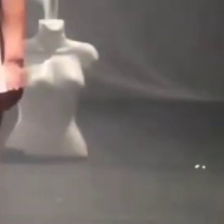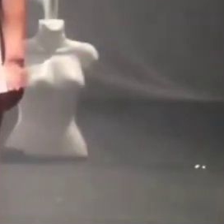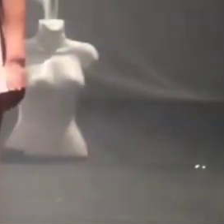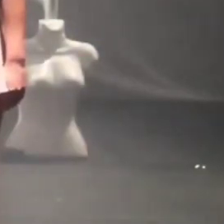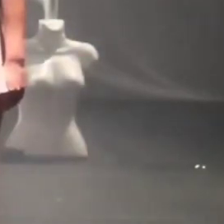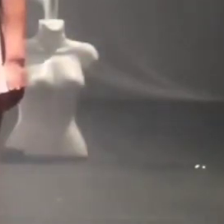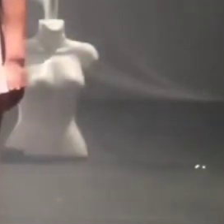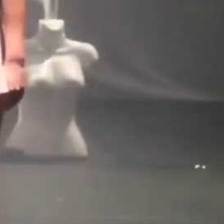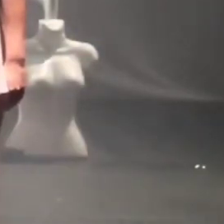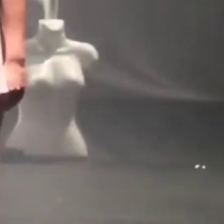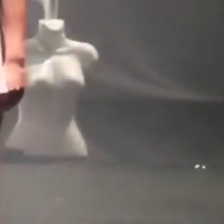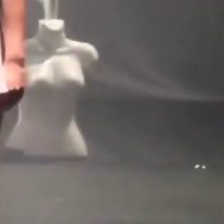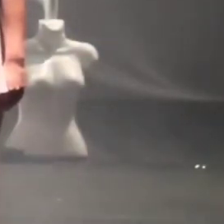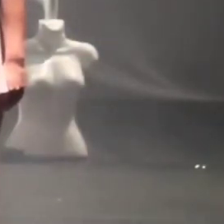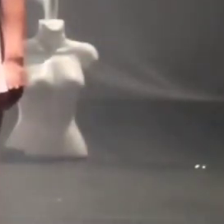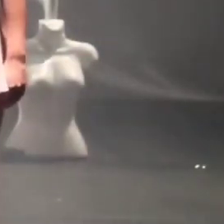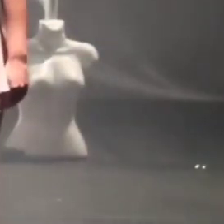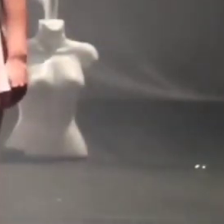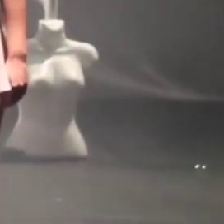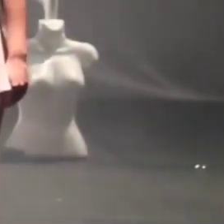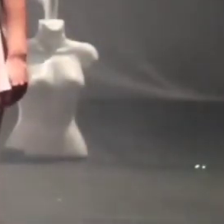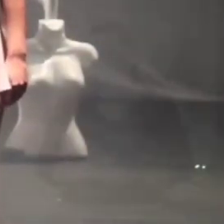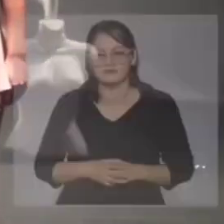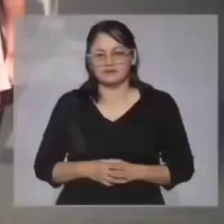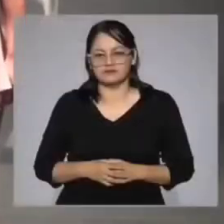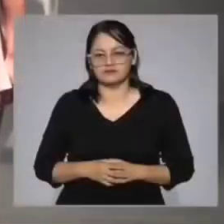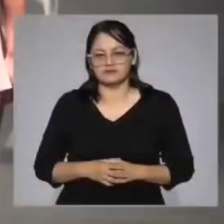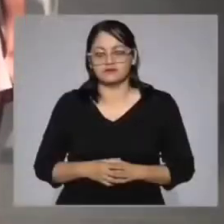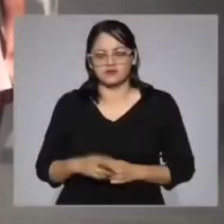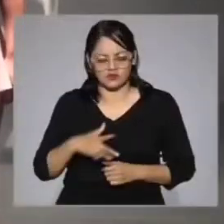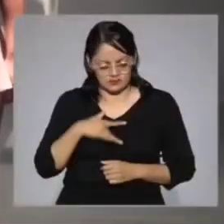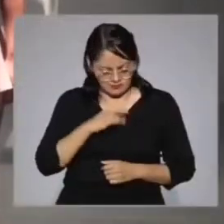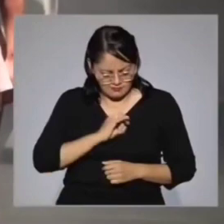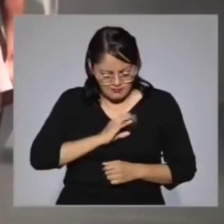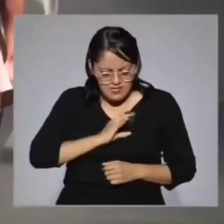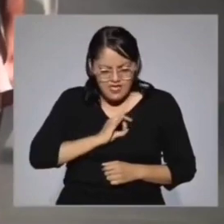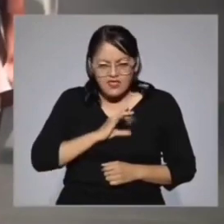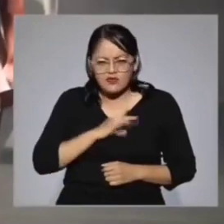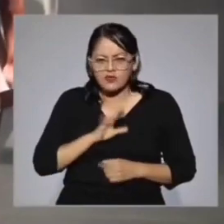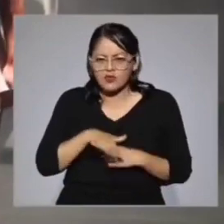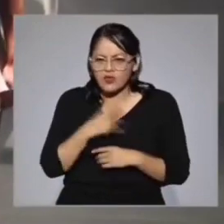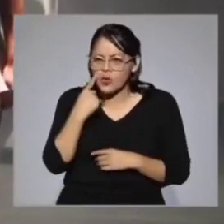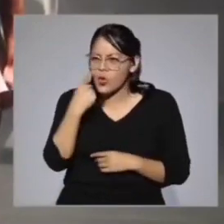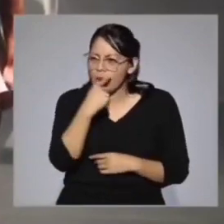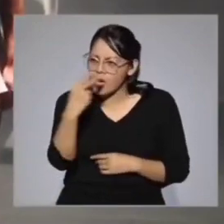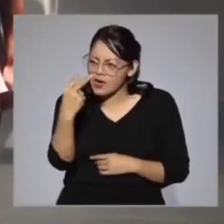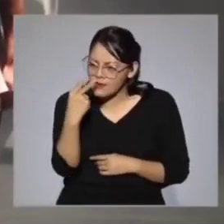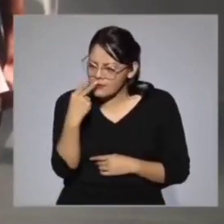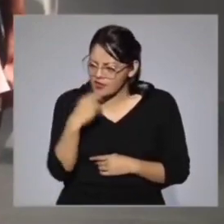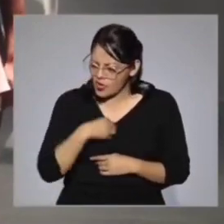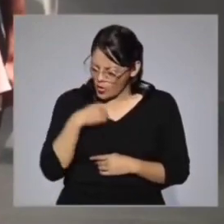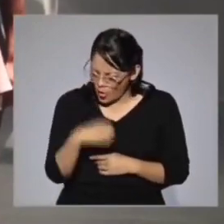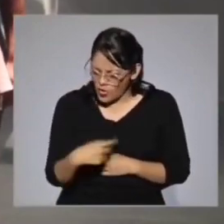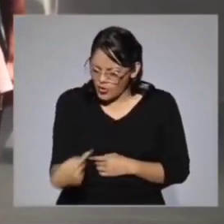Me dio mucho miedo, porque en sus ojos podía ver todo el odio y las dudas sobre mí.